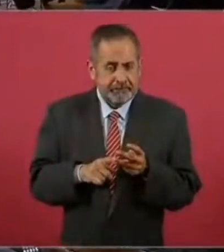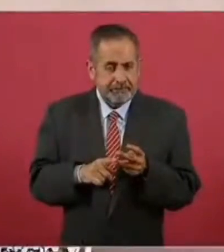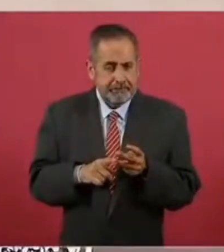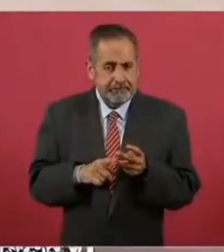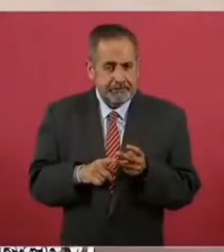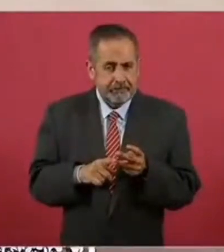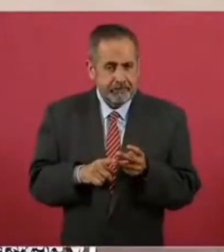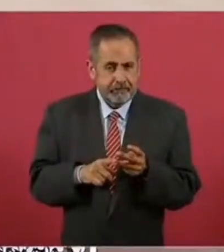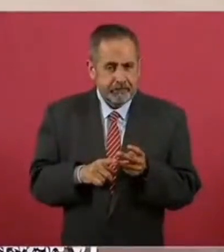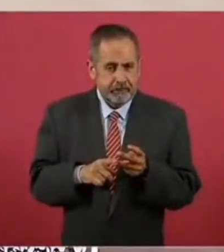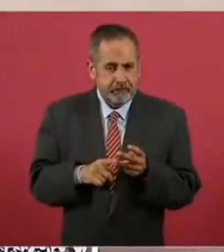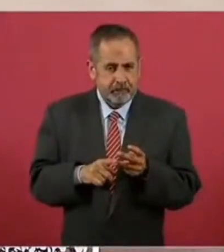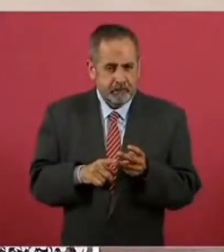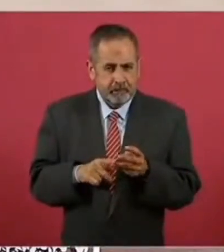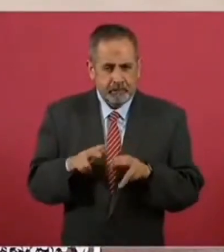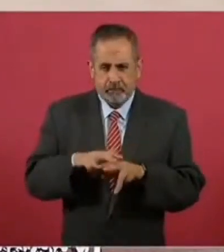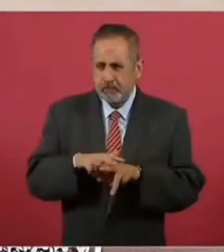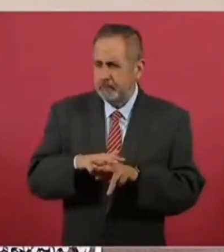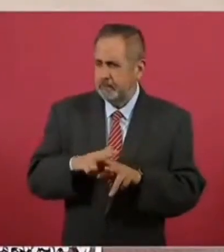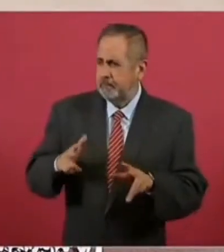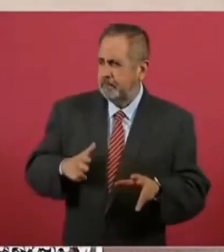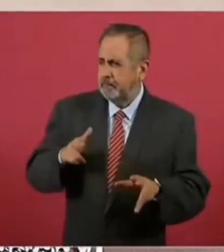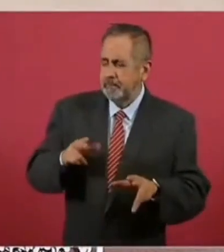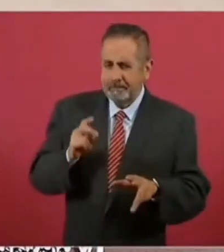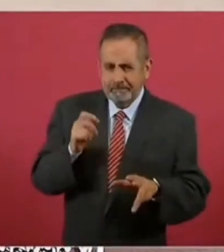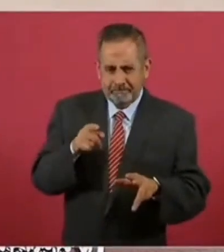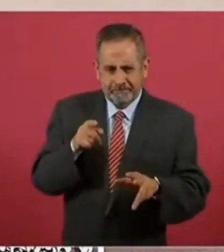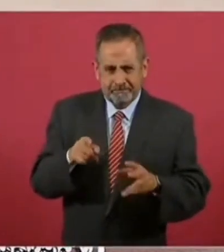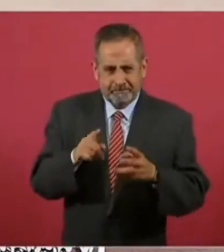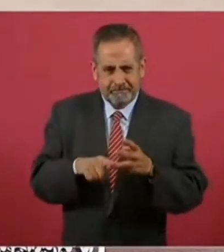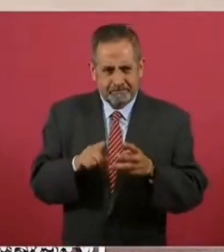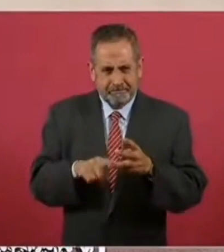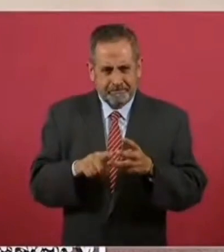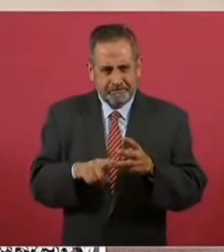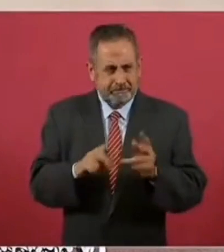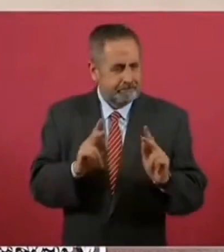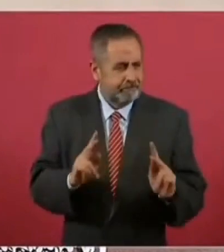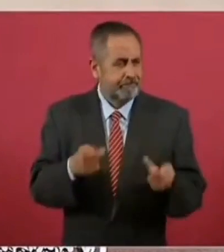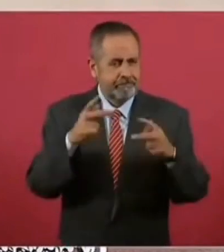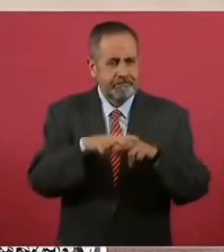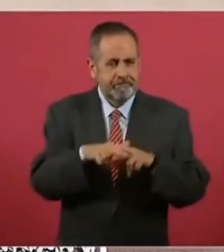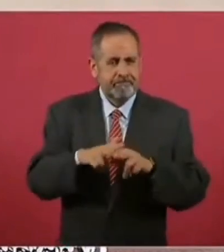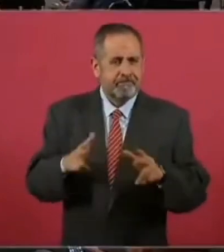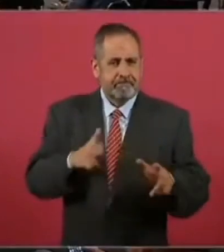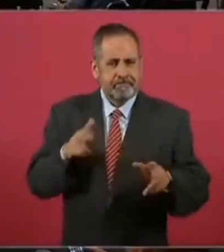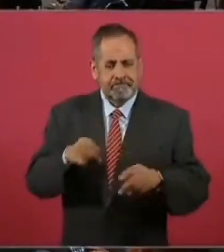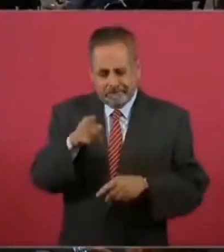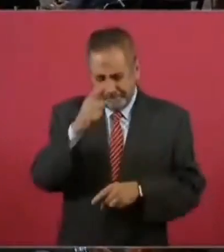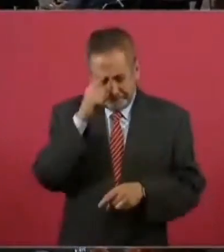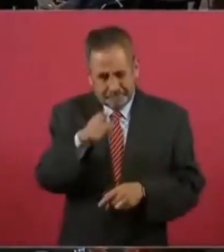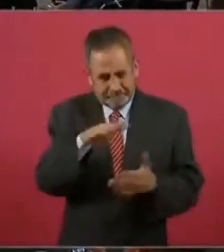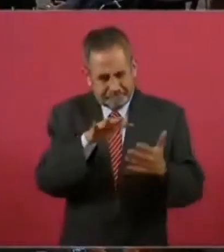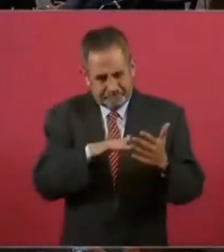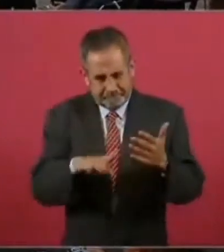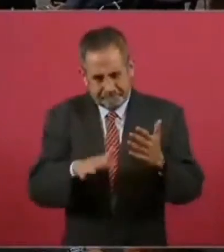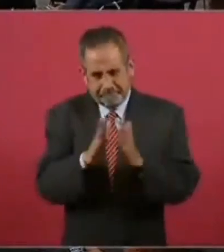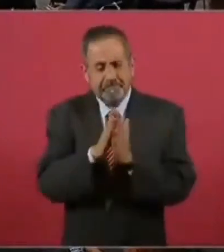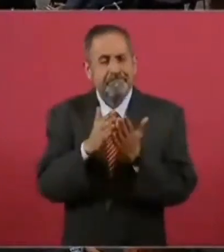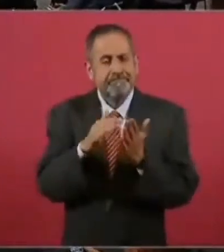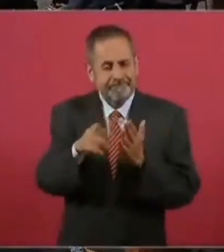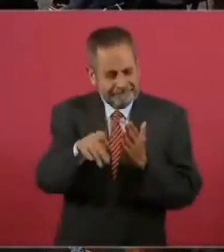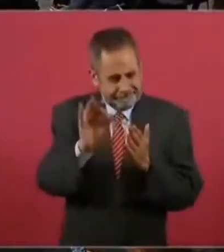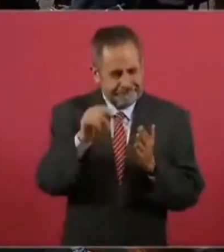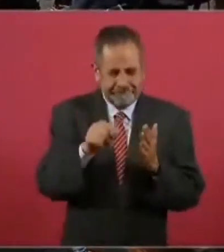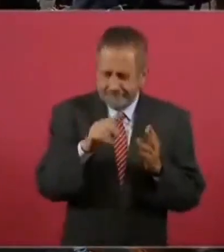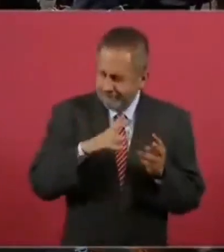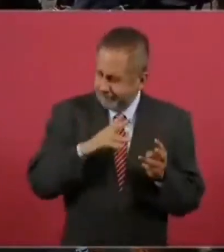En el ferrocarril la venta del ferrocarril. Puede ser que esté